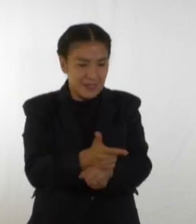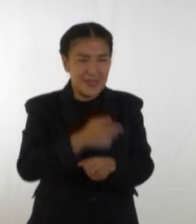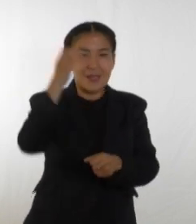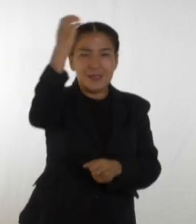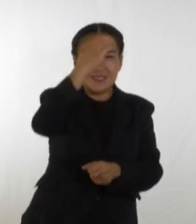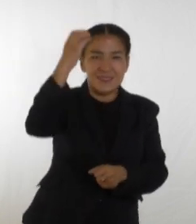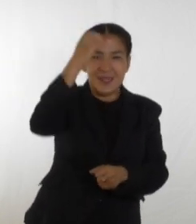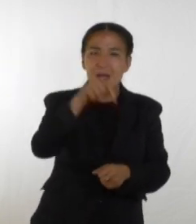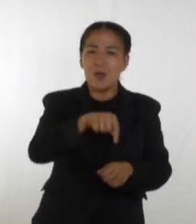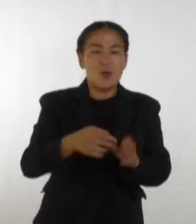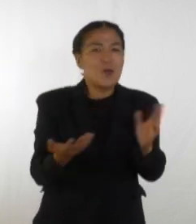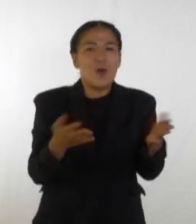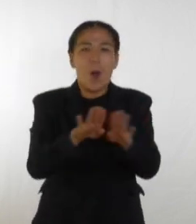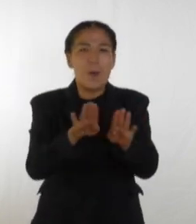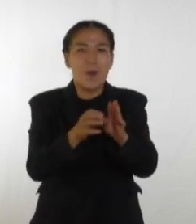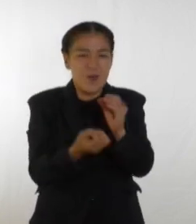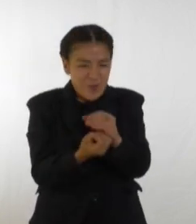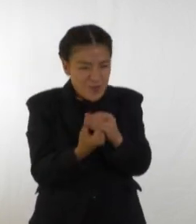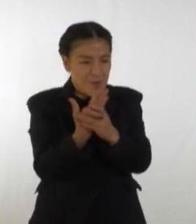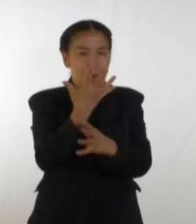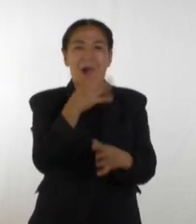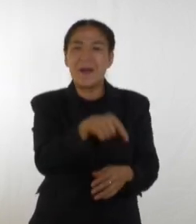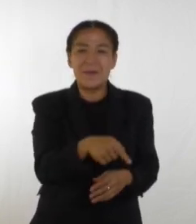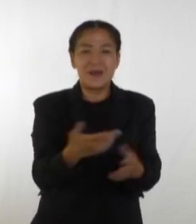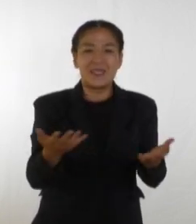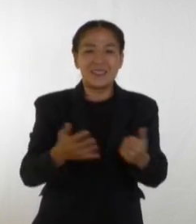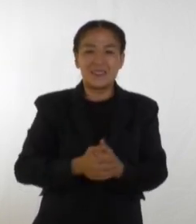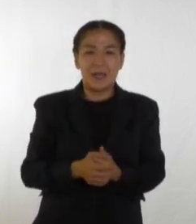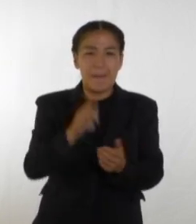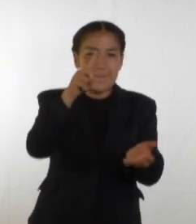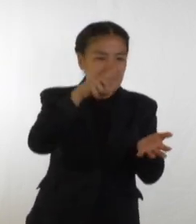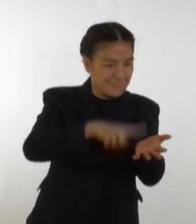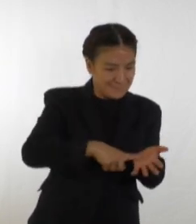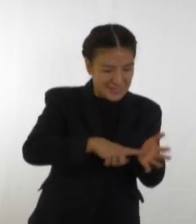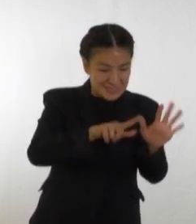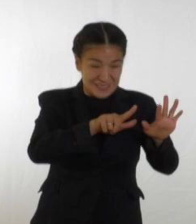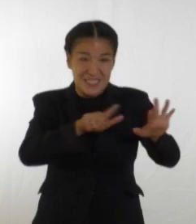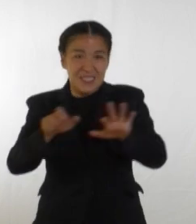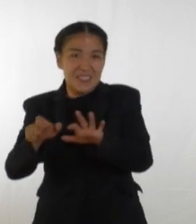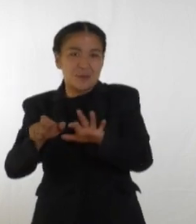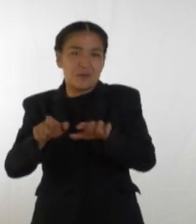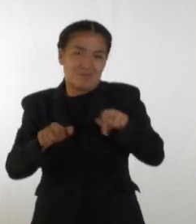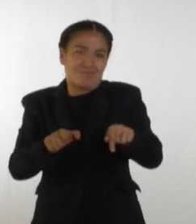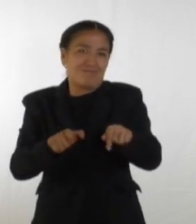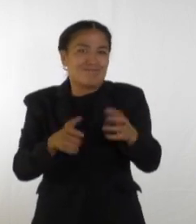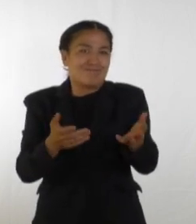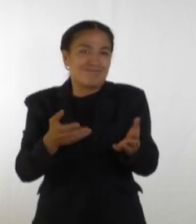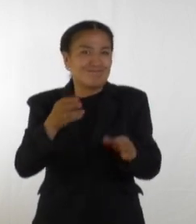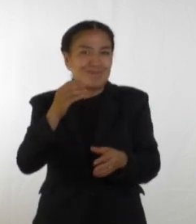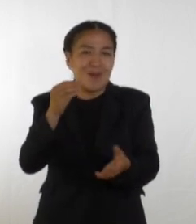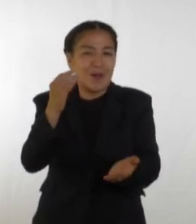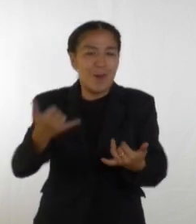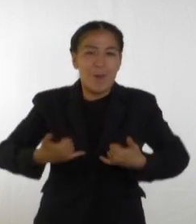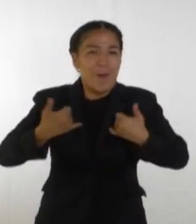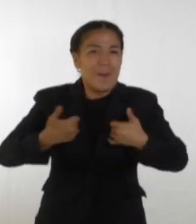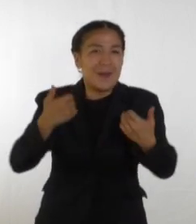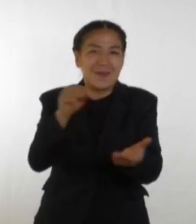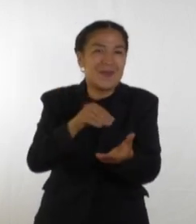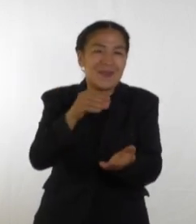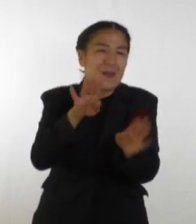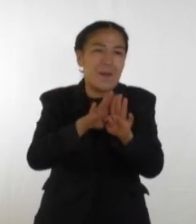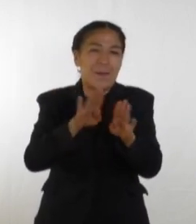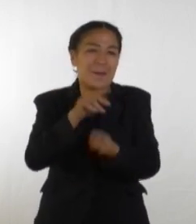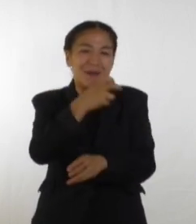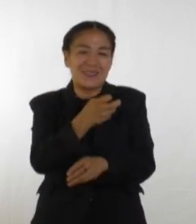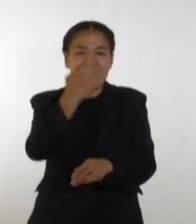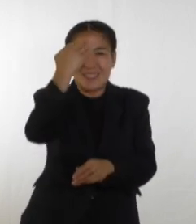una ciencia muy joven, relativamente muy joven, porque 1700 es muy joven para una rama